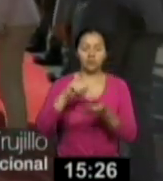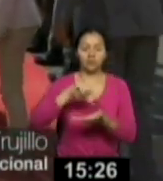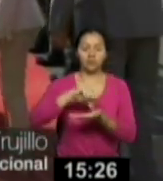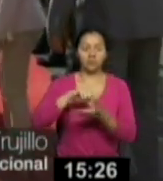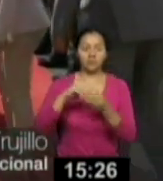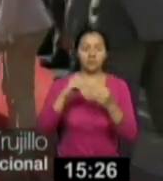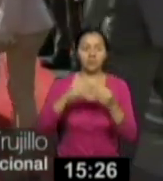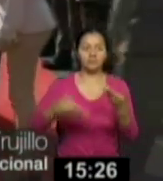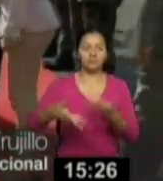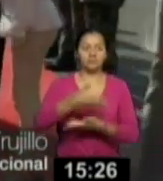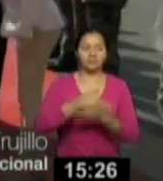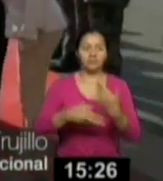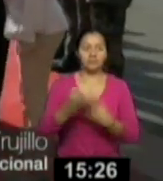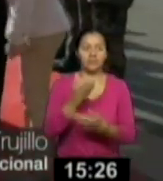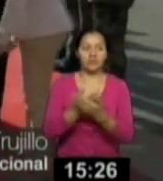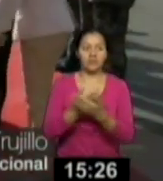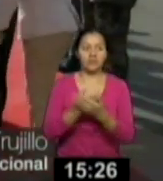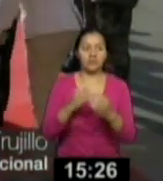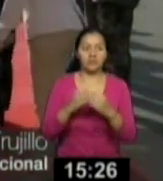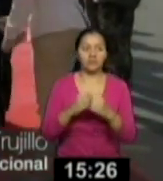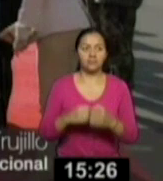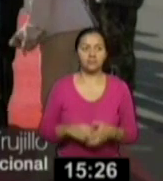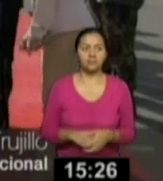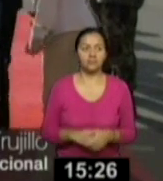incluso dinamizar la economía local.